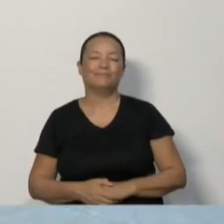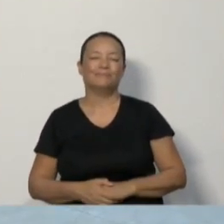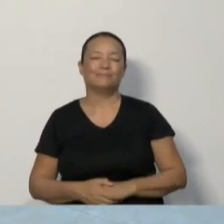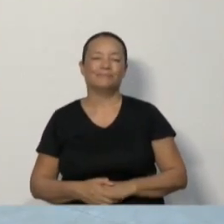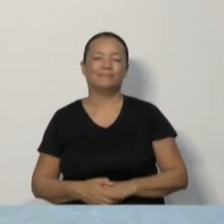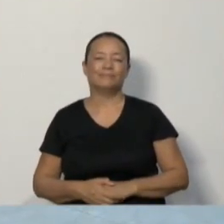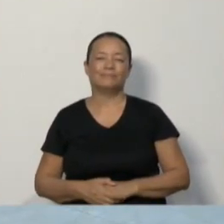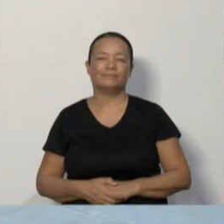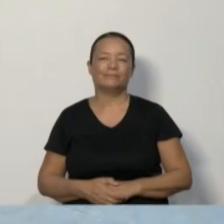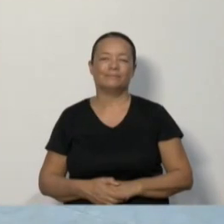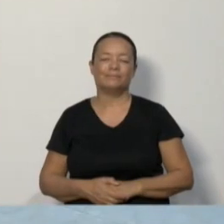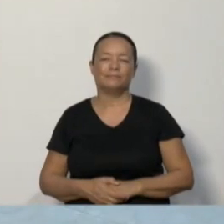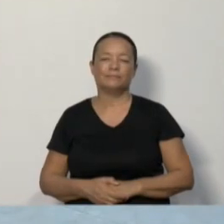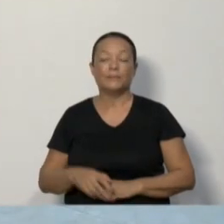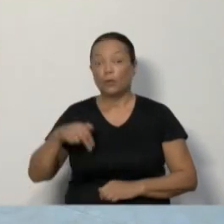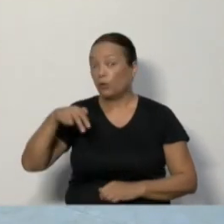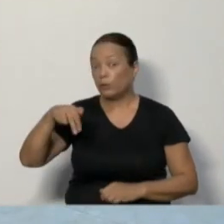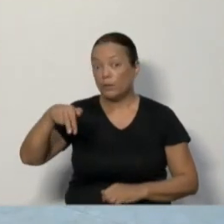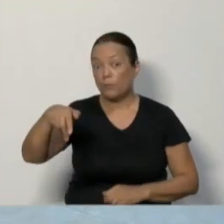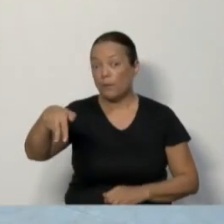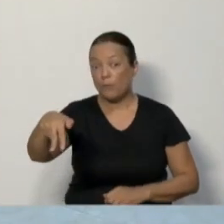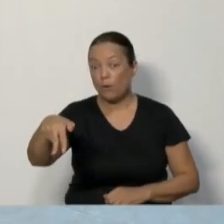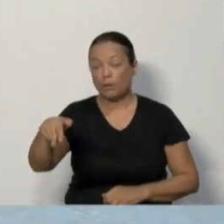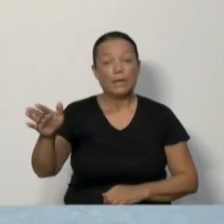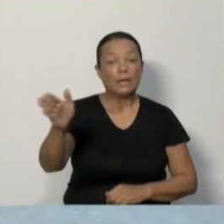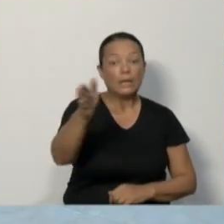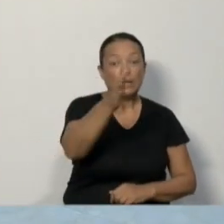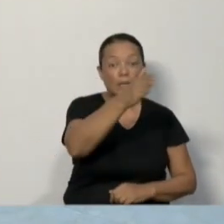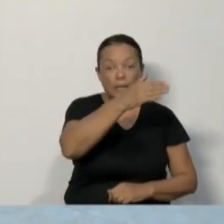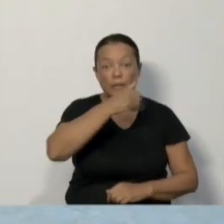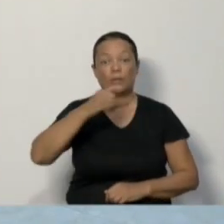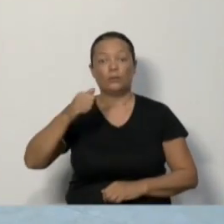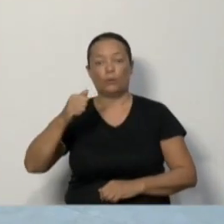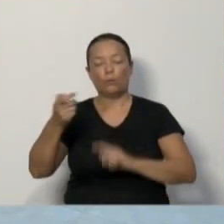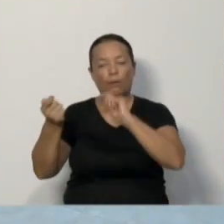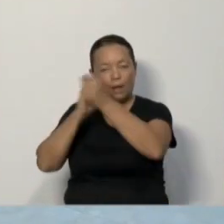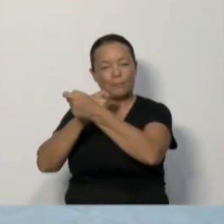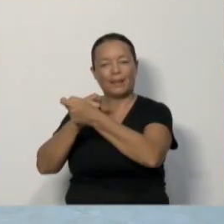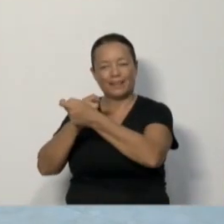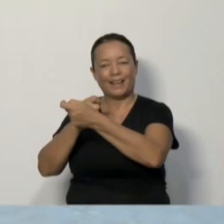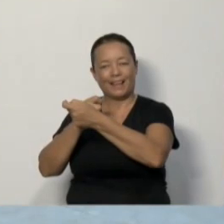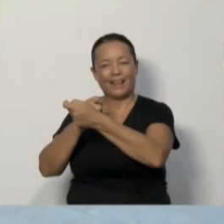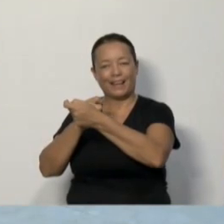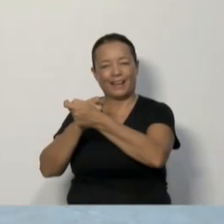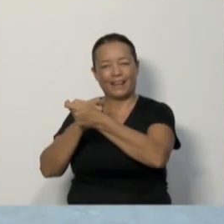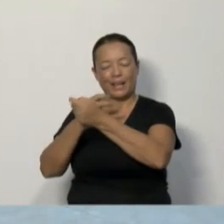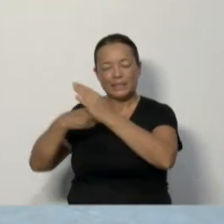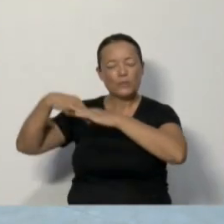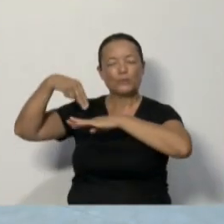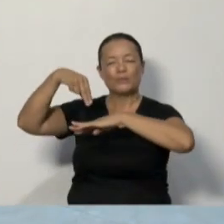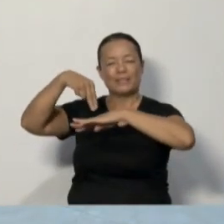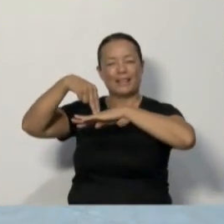Desde la Catedral Metropolitana de Buenos Aires, compartimos la Santa Misa presidida por